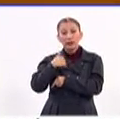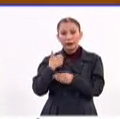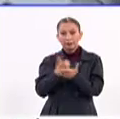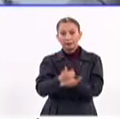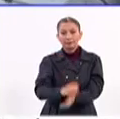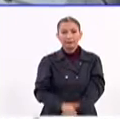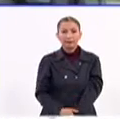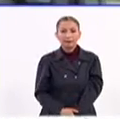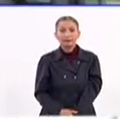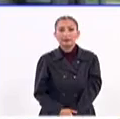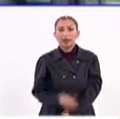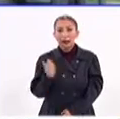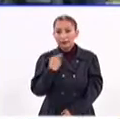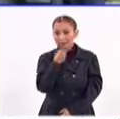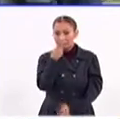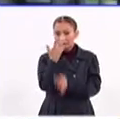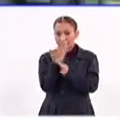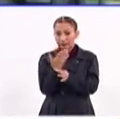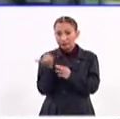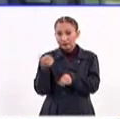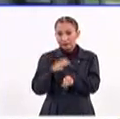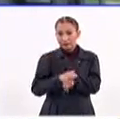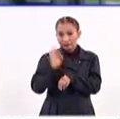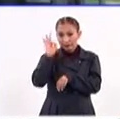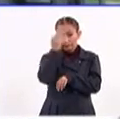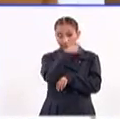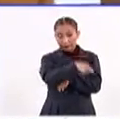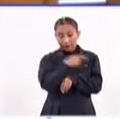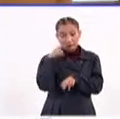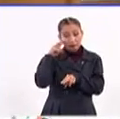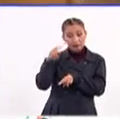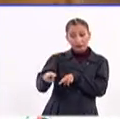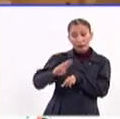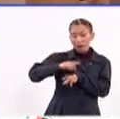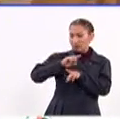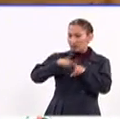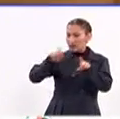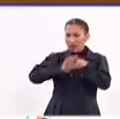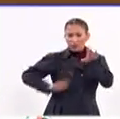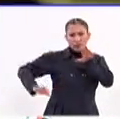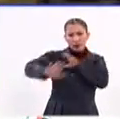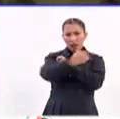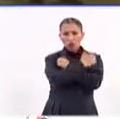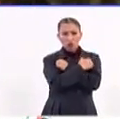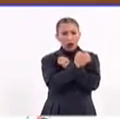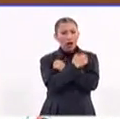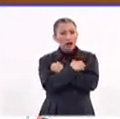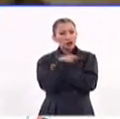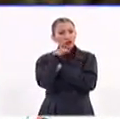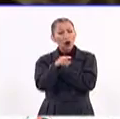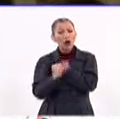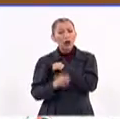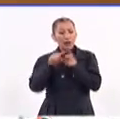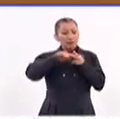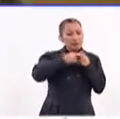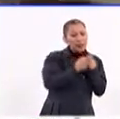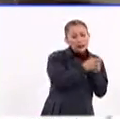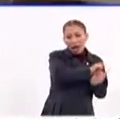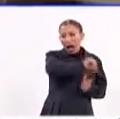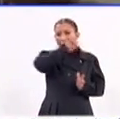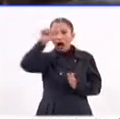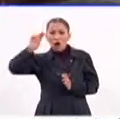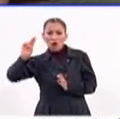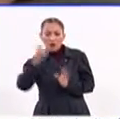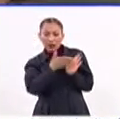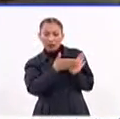propósito. El planteamiento de la Administración Federal contempla la universalización de la educación, el nivel inicial hasta